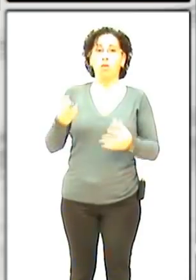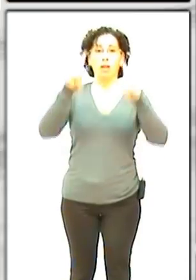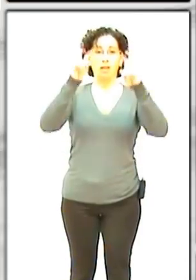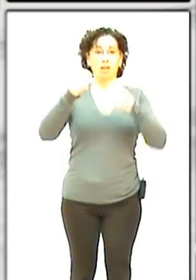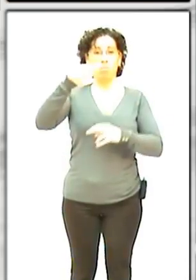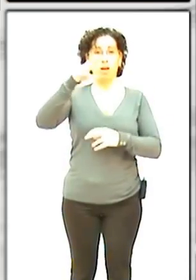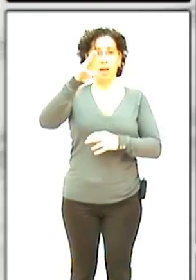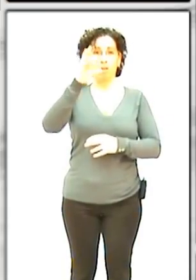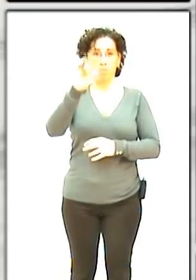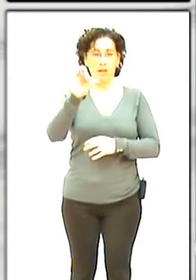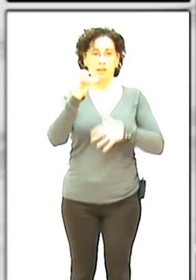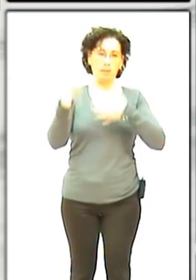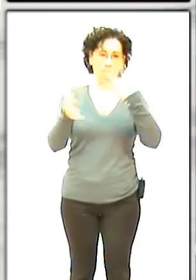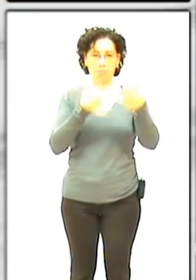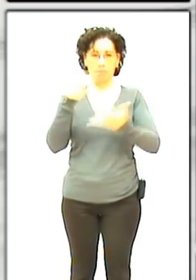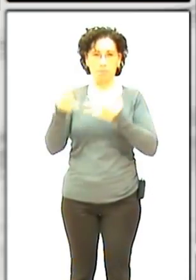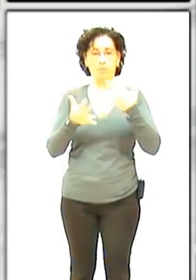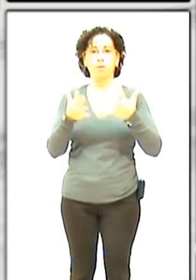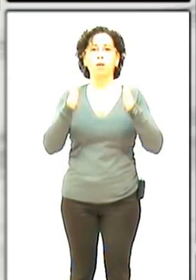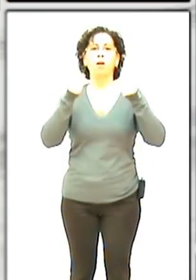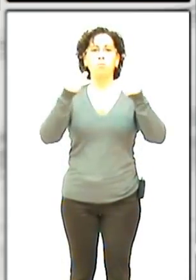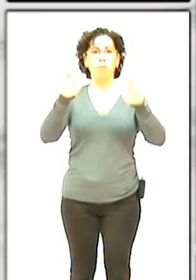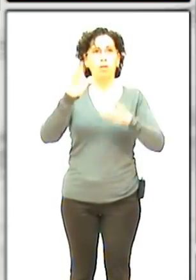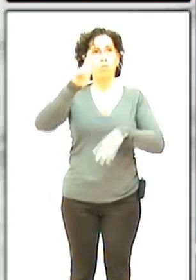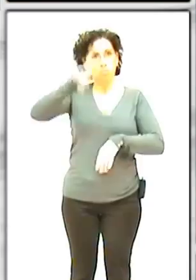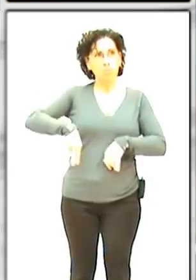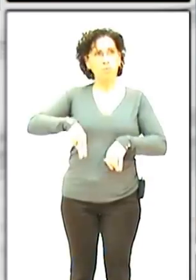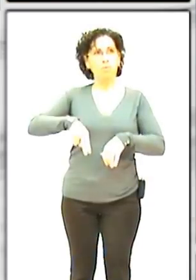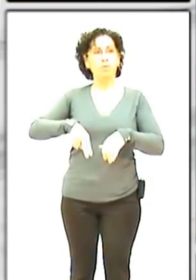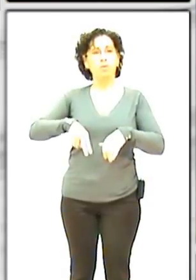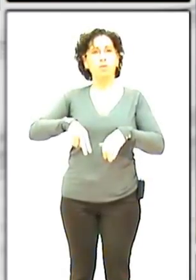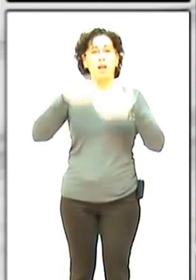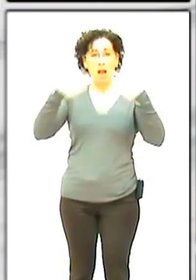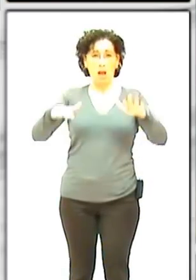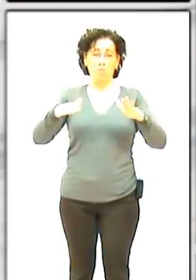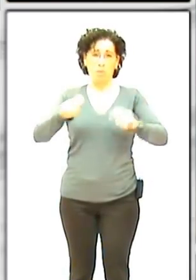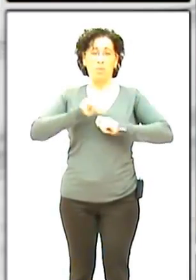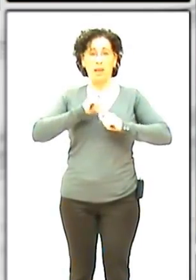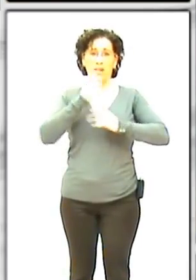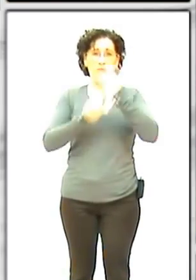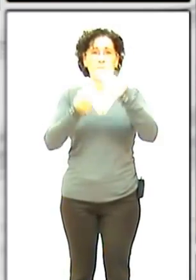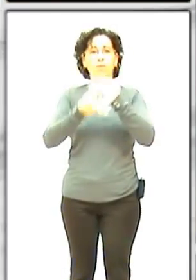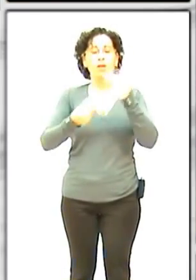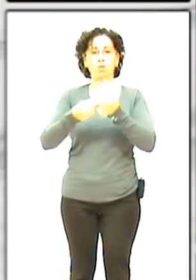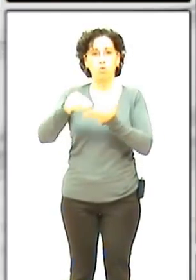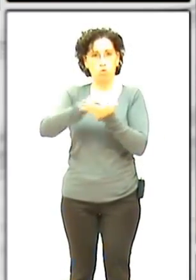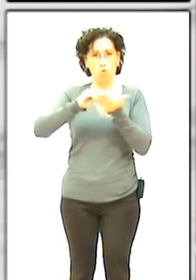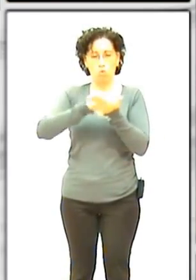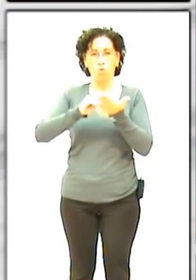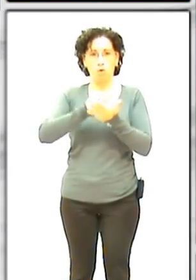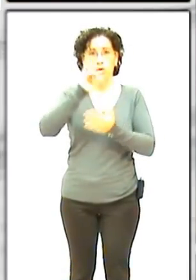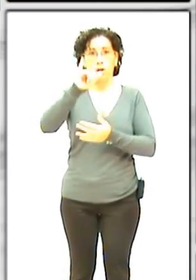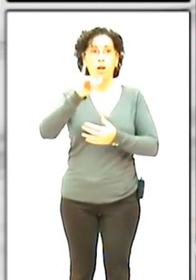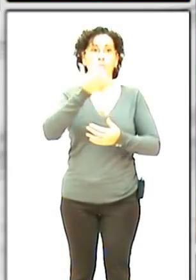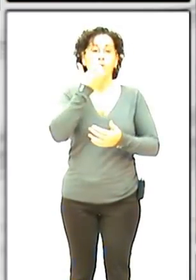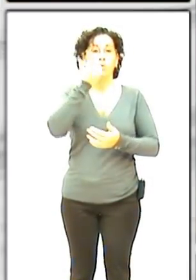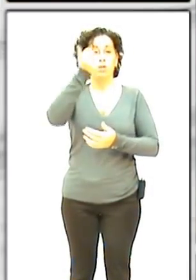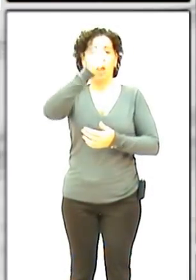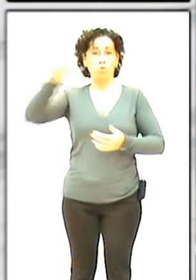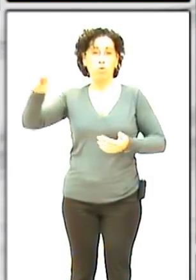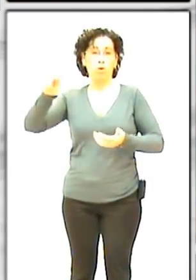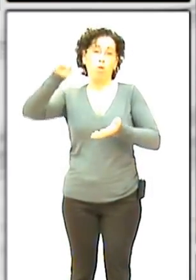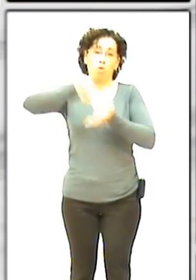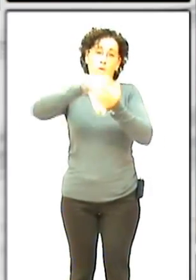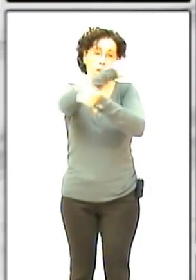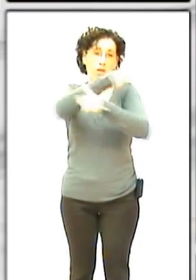poco la suya, ¿no? Pero sí que son soluciones que quizá en Estados Unidos también, porque las ciudades son como son y todo es muy ancho y no hay estos problemas